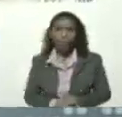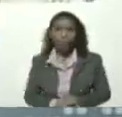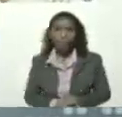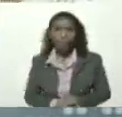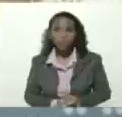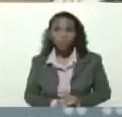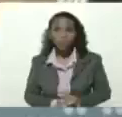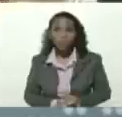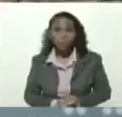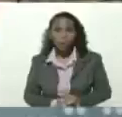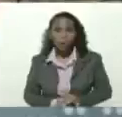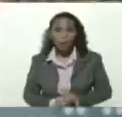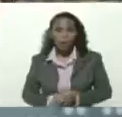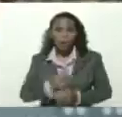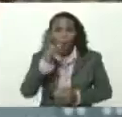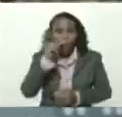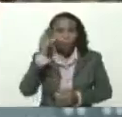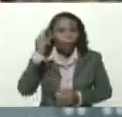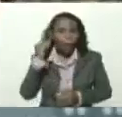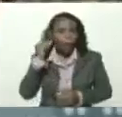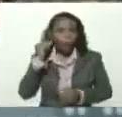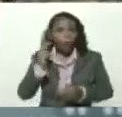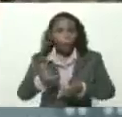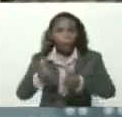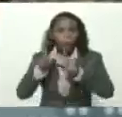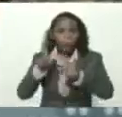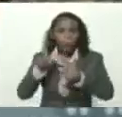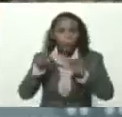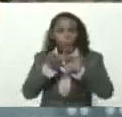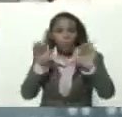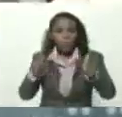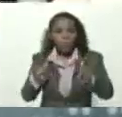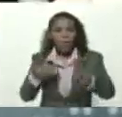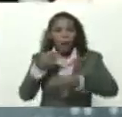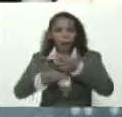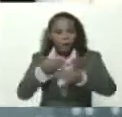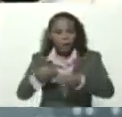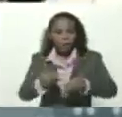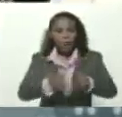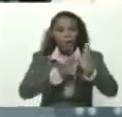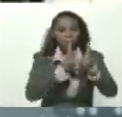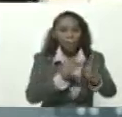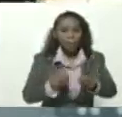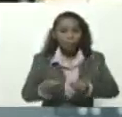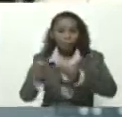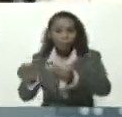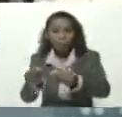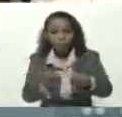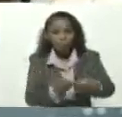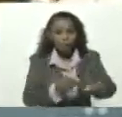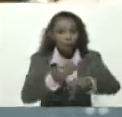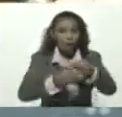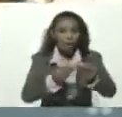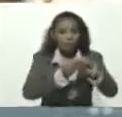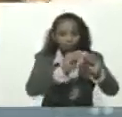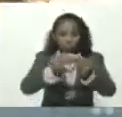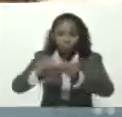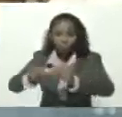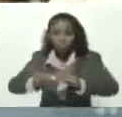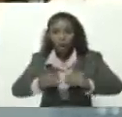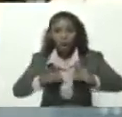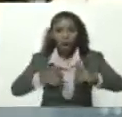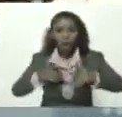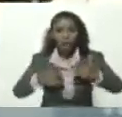los miembros de las mesas y las autoridades de las mesas disponen para organizar y llevar adelante la